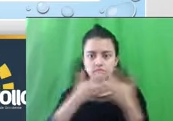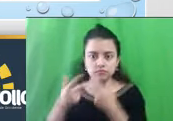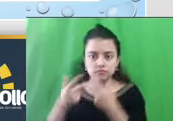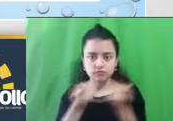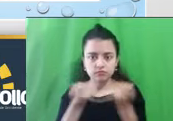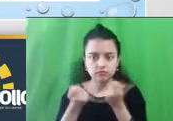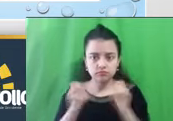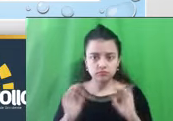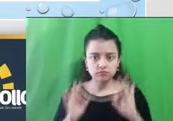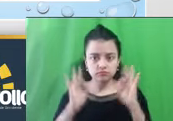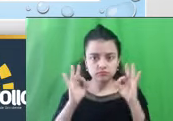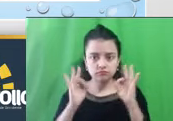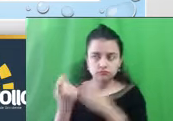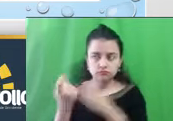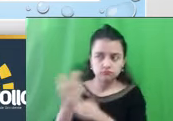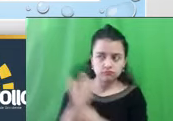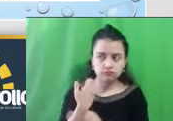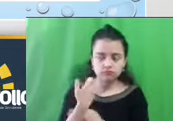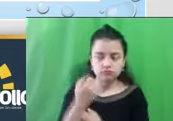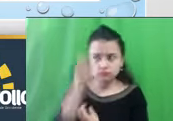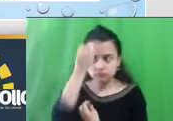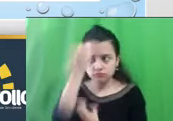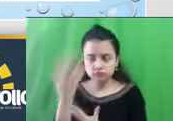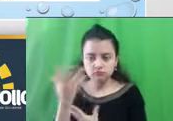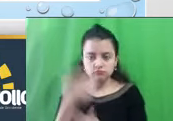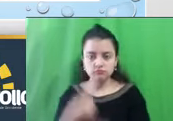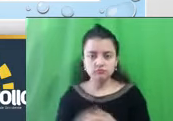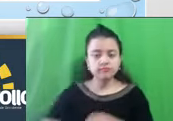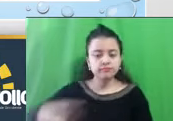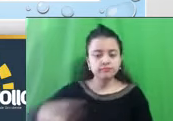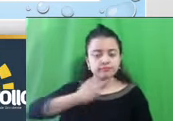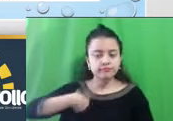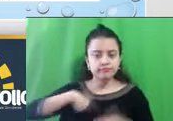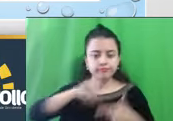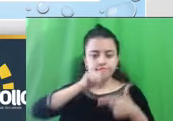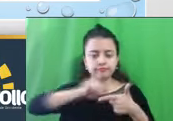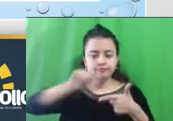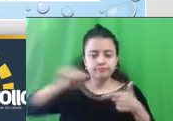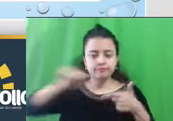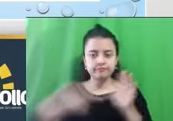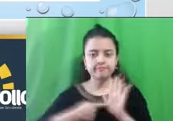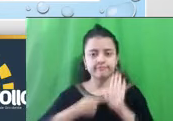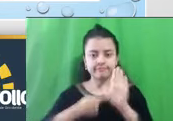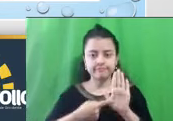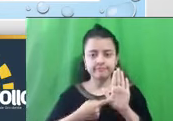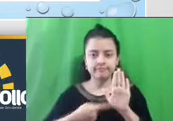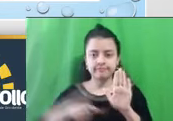Icontec y tenemos también unos indicadores que estamos reportando pues al estado, al CRAC.